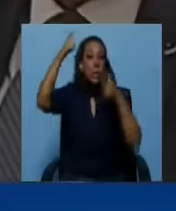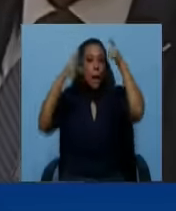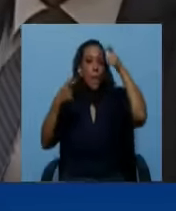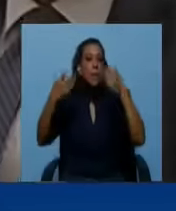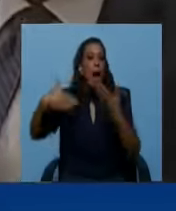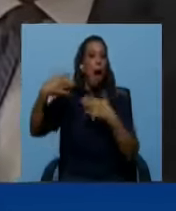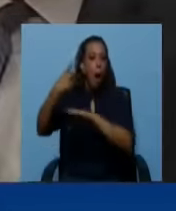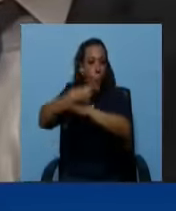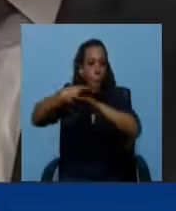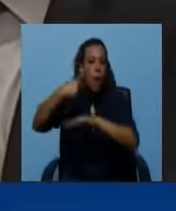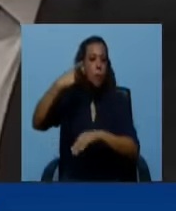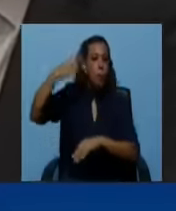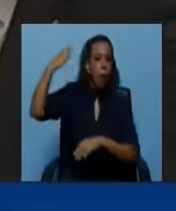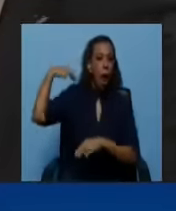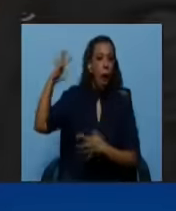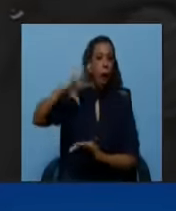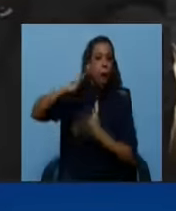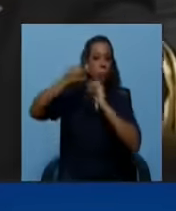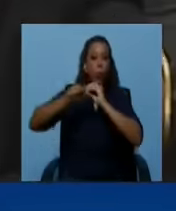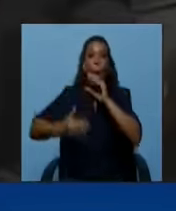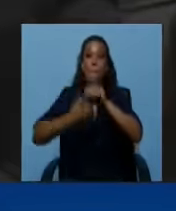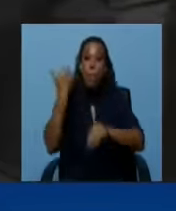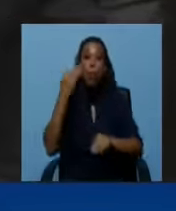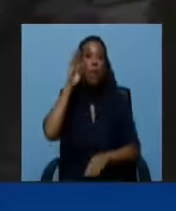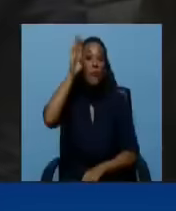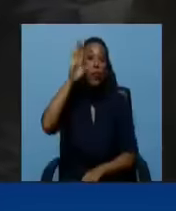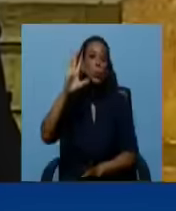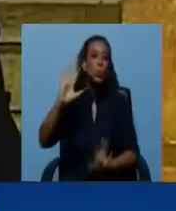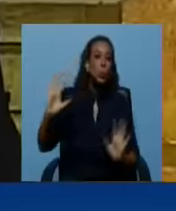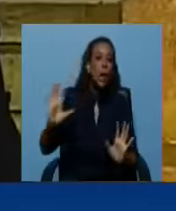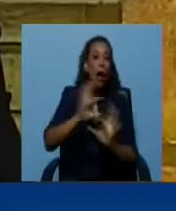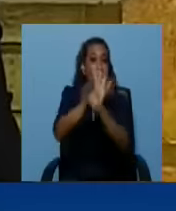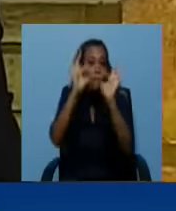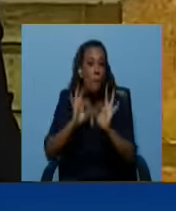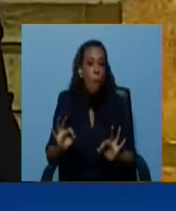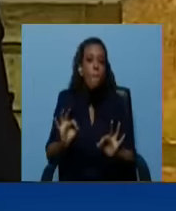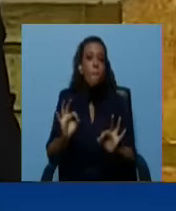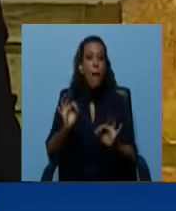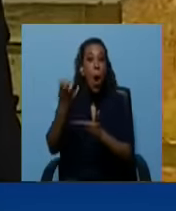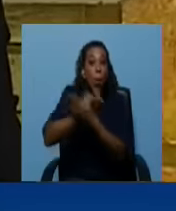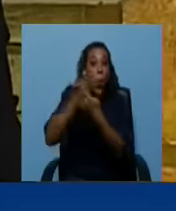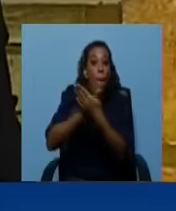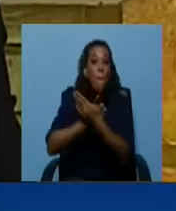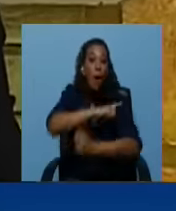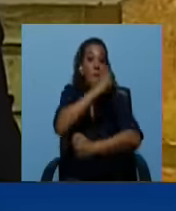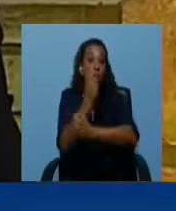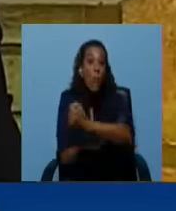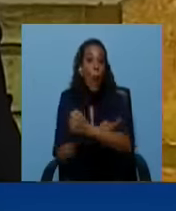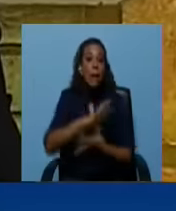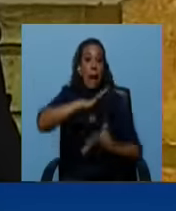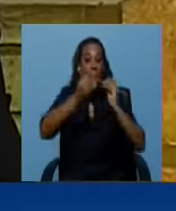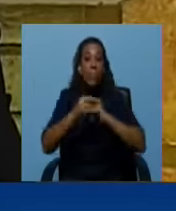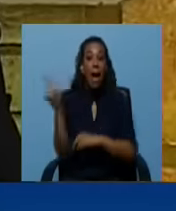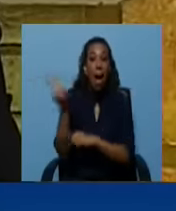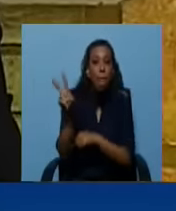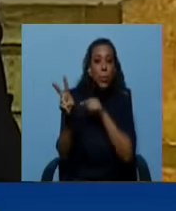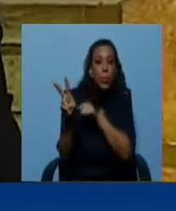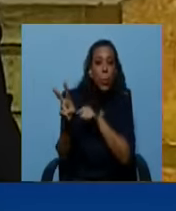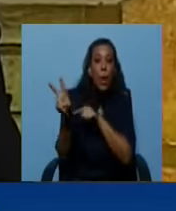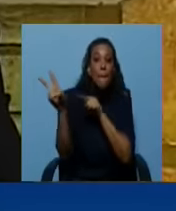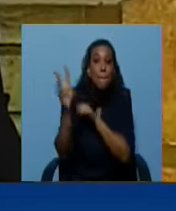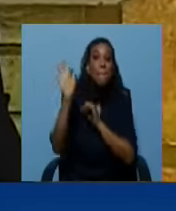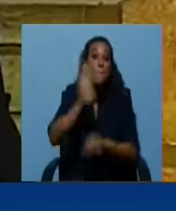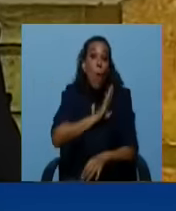Chávez en la formulación de un modelo futuro de una economía potencia